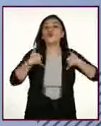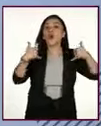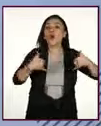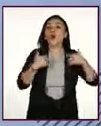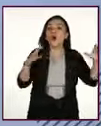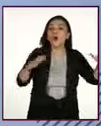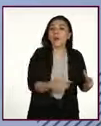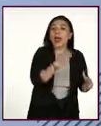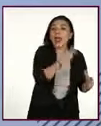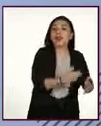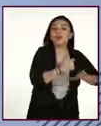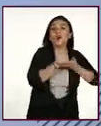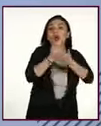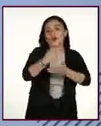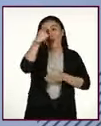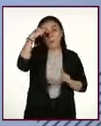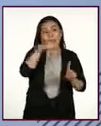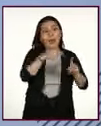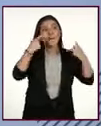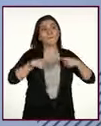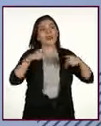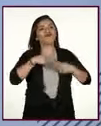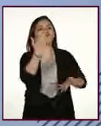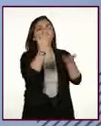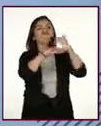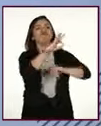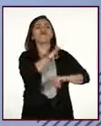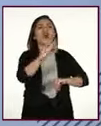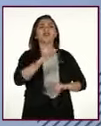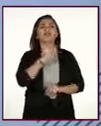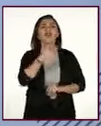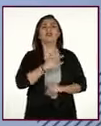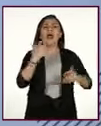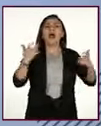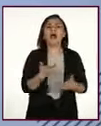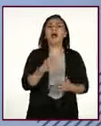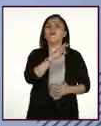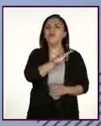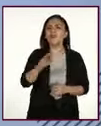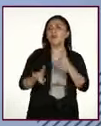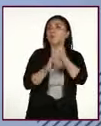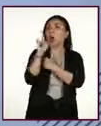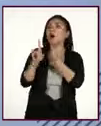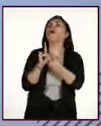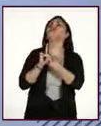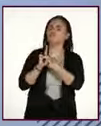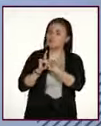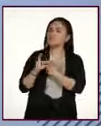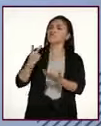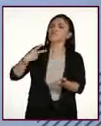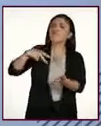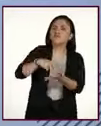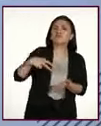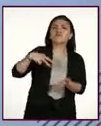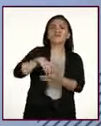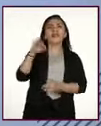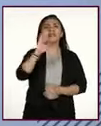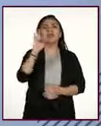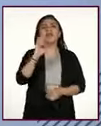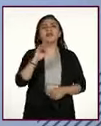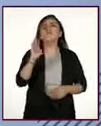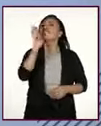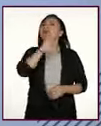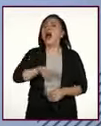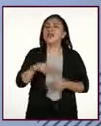esto ayudamos a que sea una persona que tenga la capacidad de enfrentarse a problemas y tal vez perder una